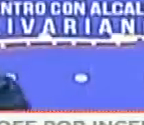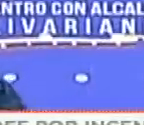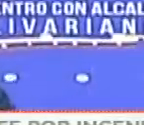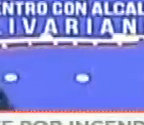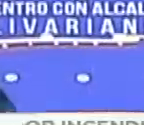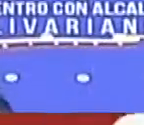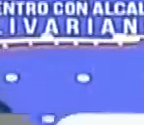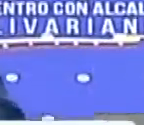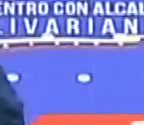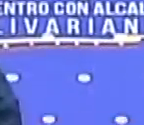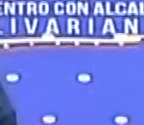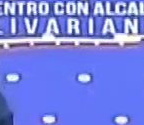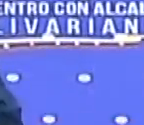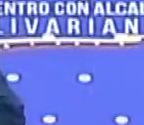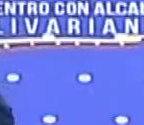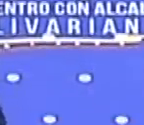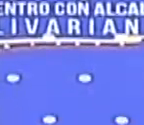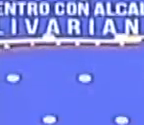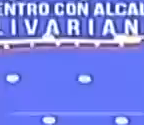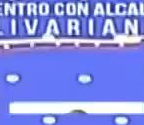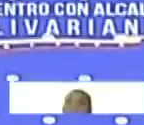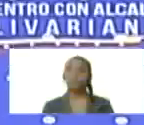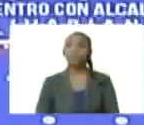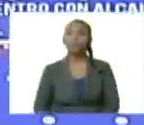Alcaldes y alcaldesas